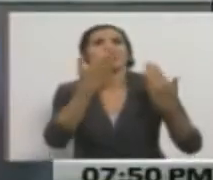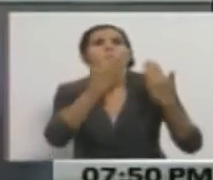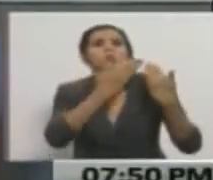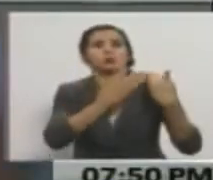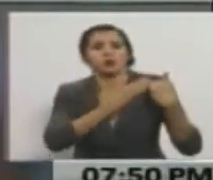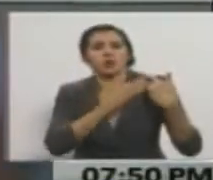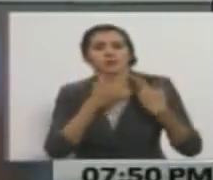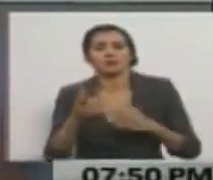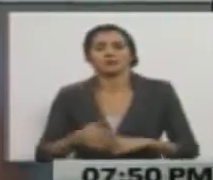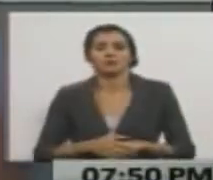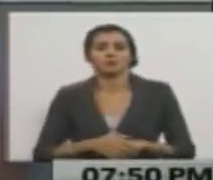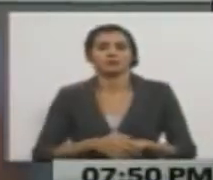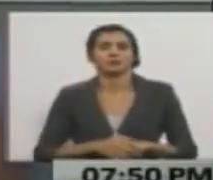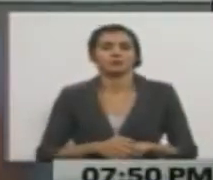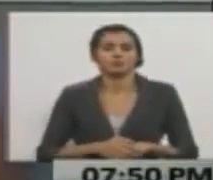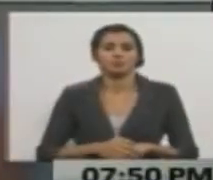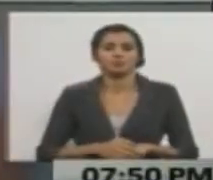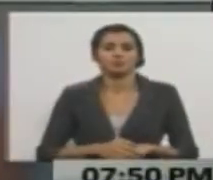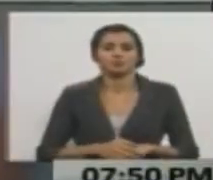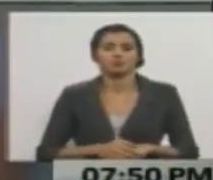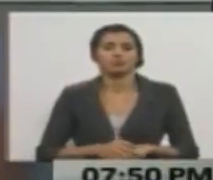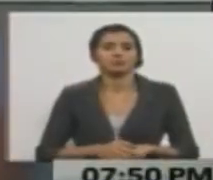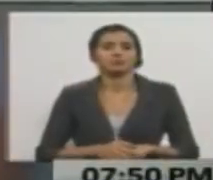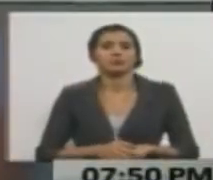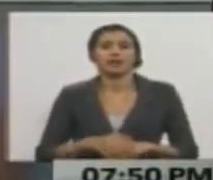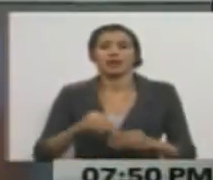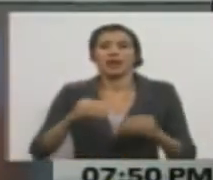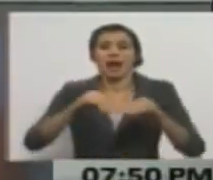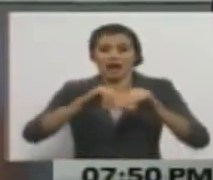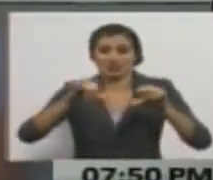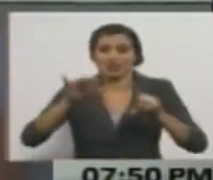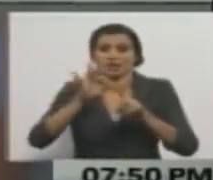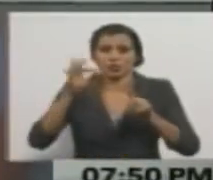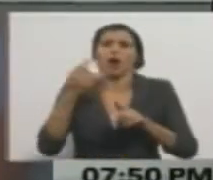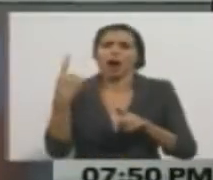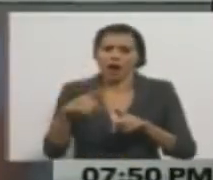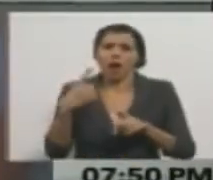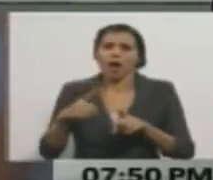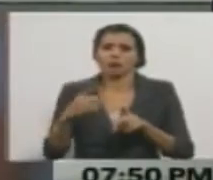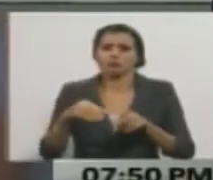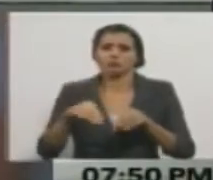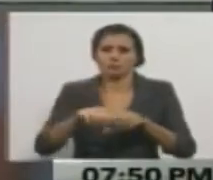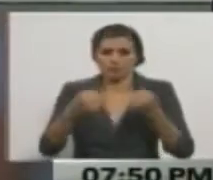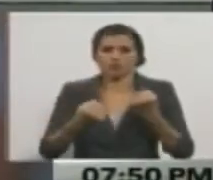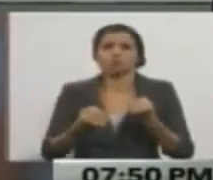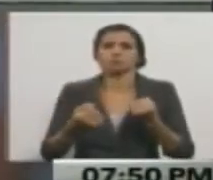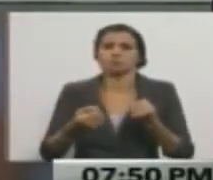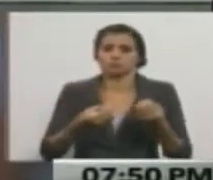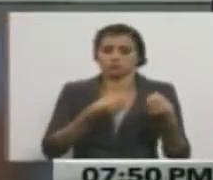de ello. Es decir, la harina está, la distribución está,